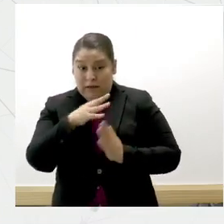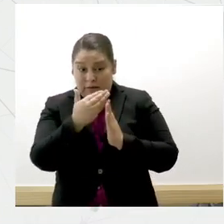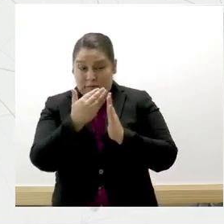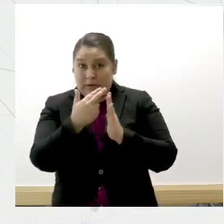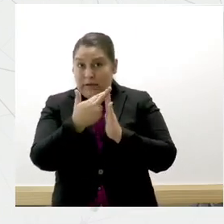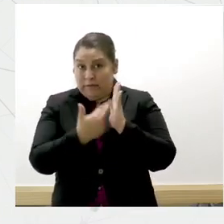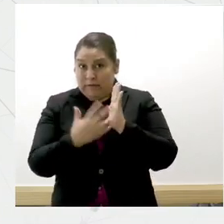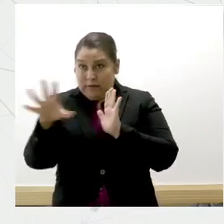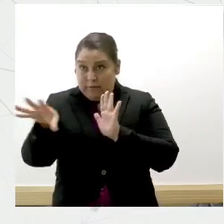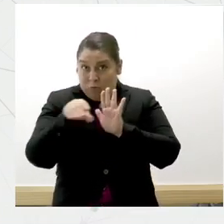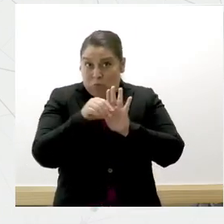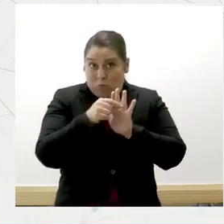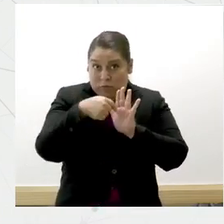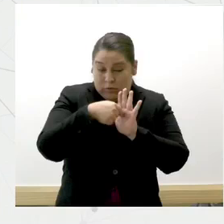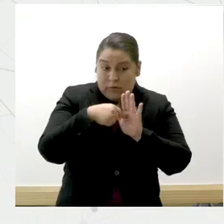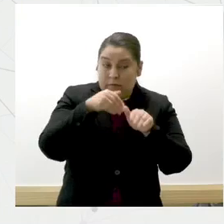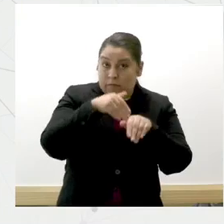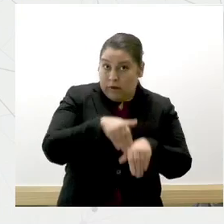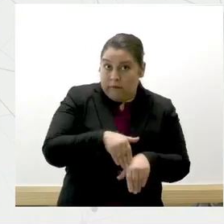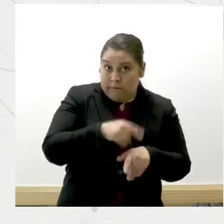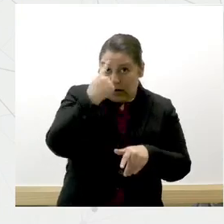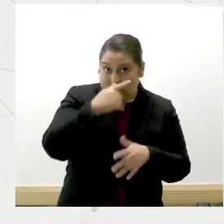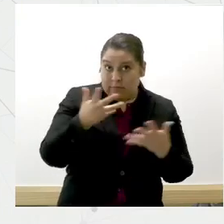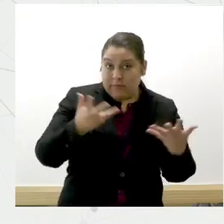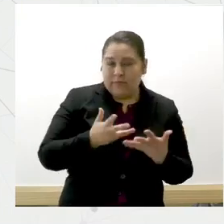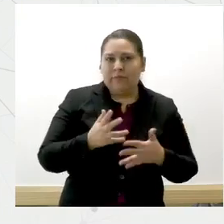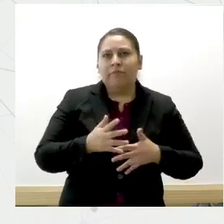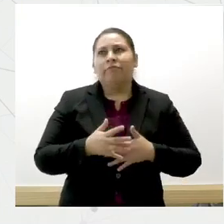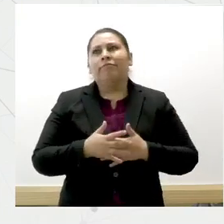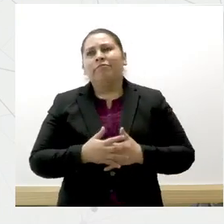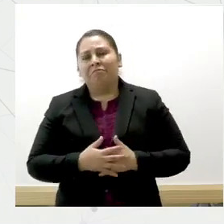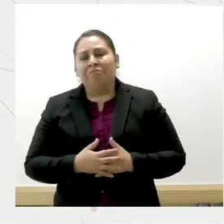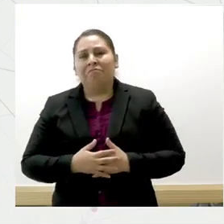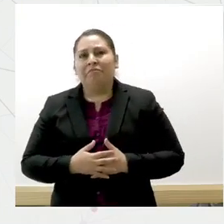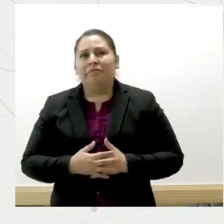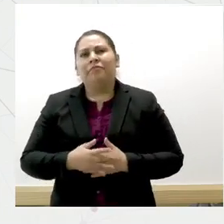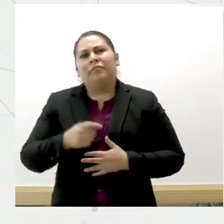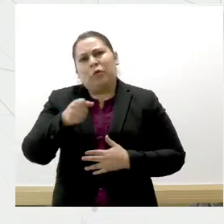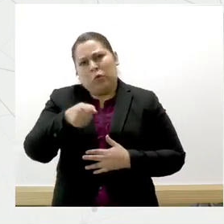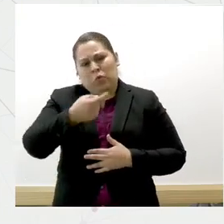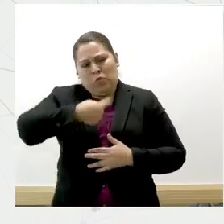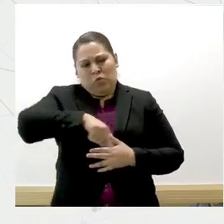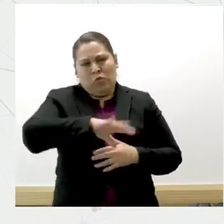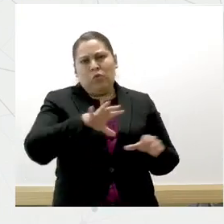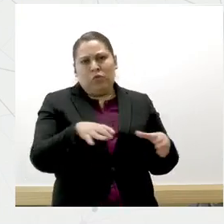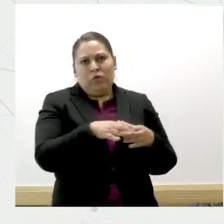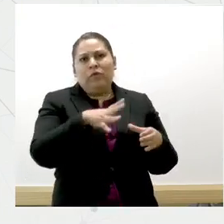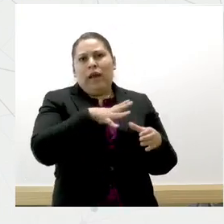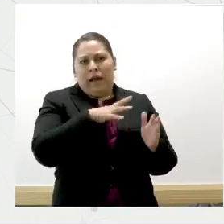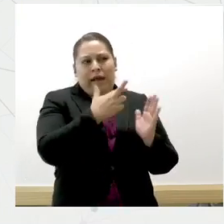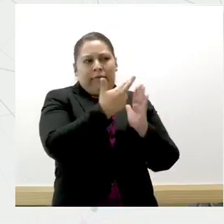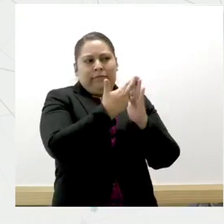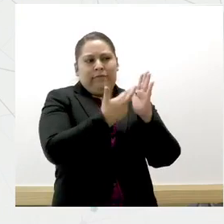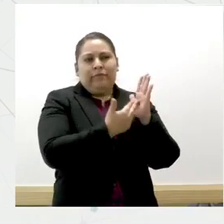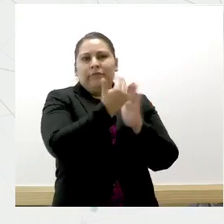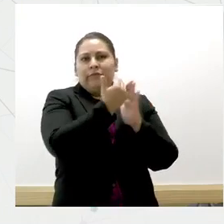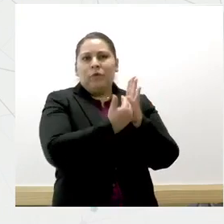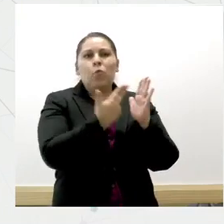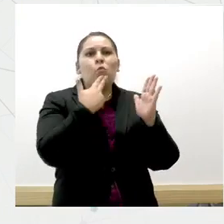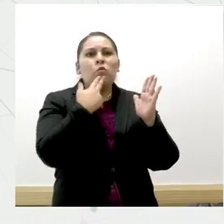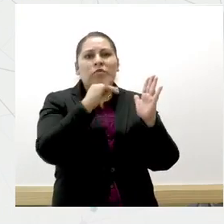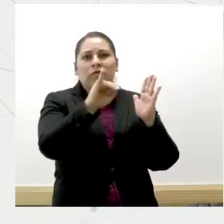parte, de una forma clara, como les estaba comentando, el reglamento de inteligencia artificial, que lo decía de una forma, bueno,